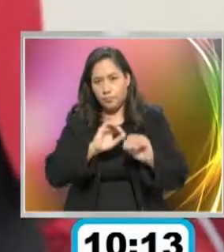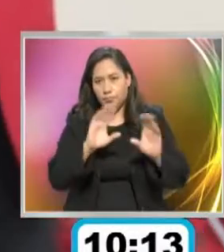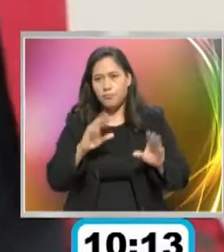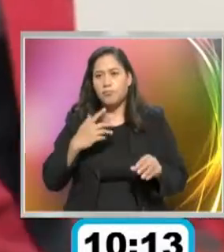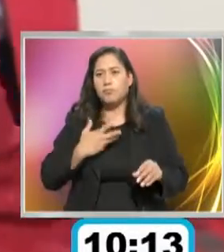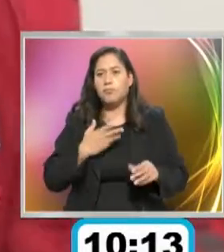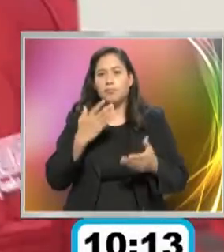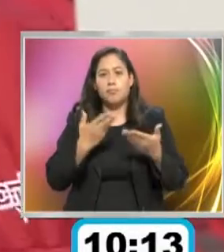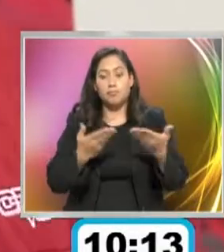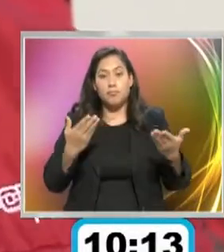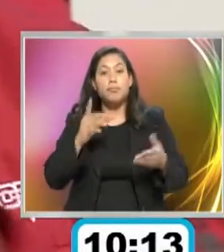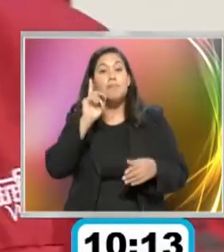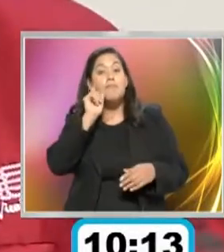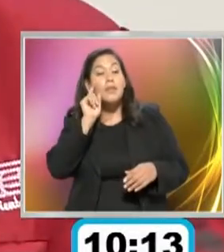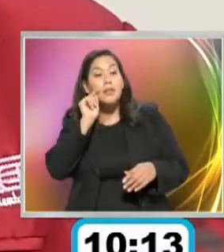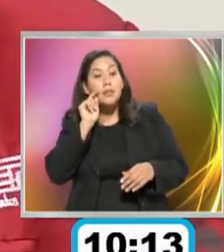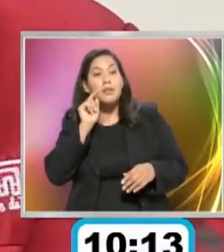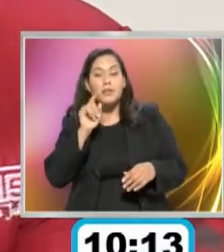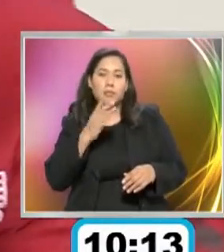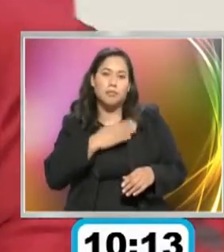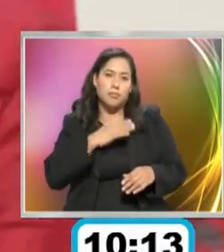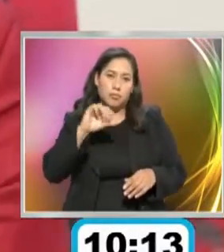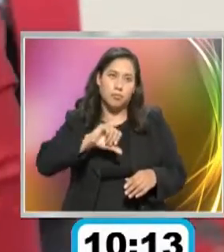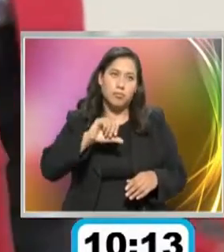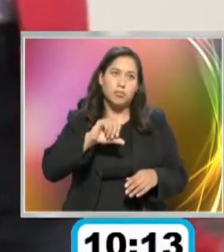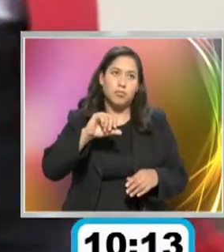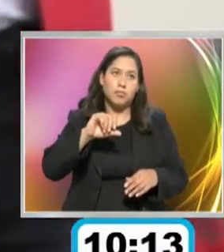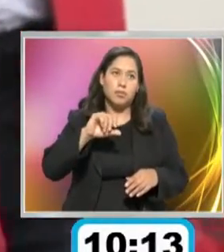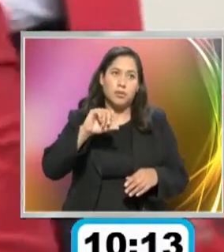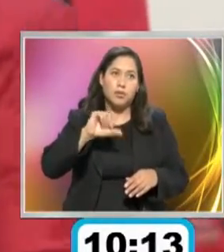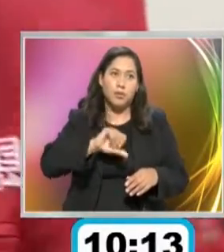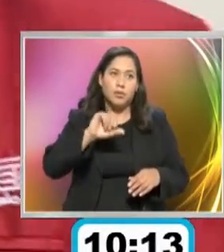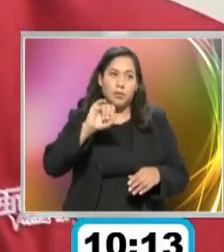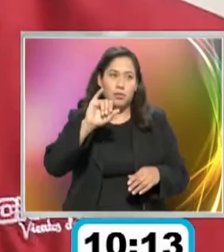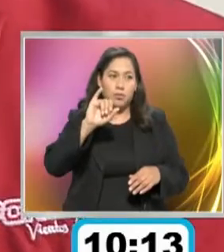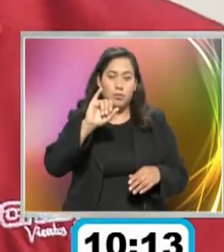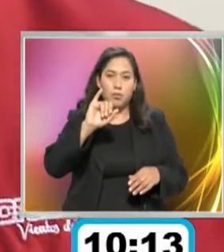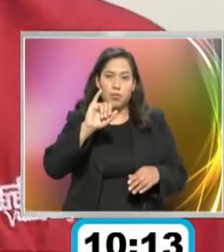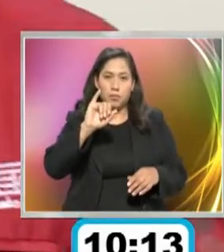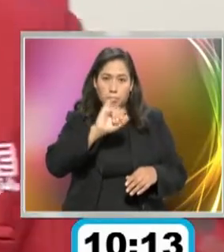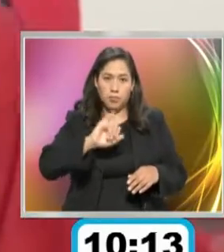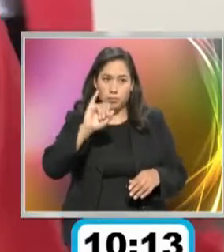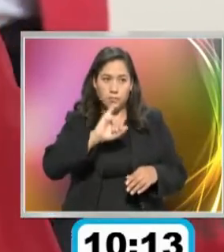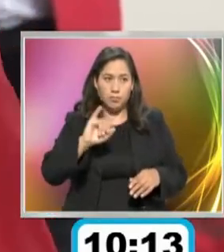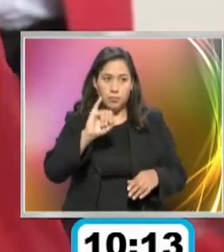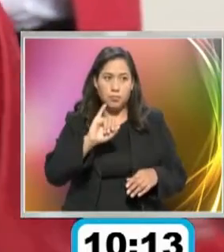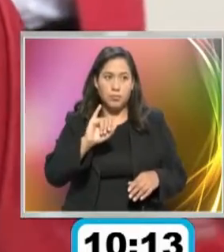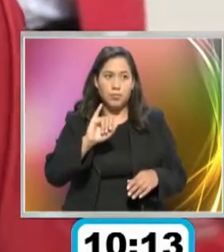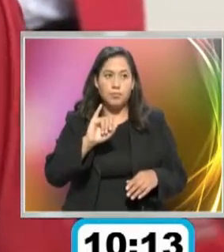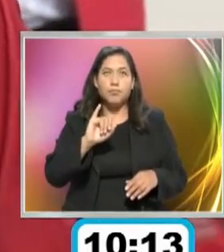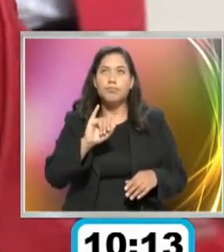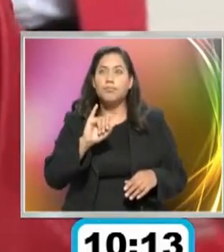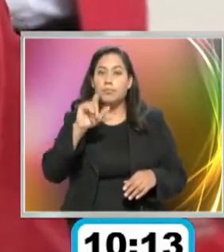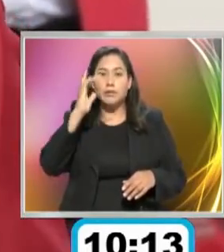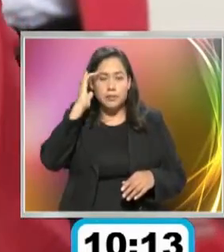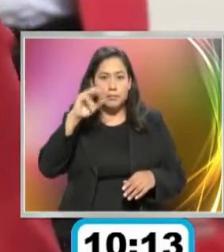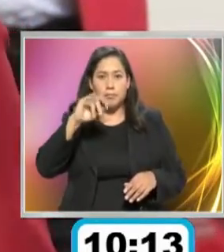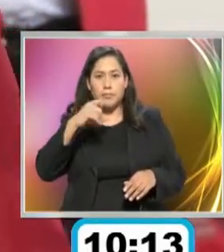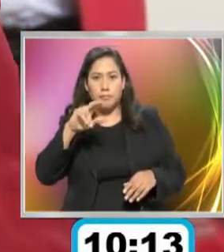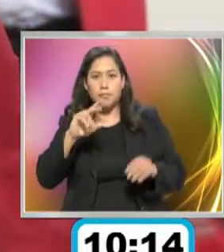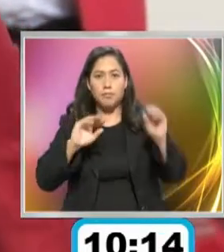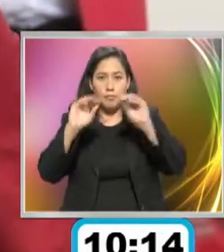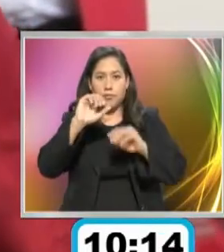tenemos presentaciones el día de mañana. Bueno, el día de hoy, desde el día de hoy, Jueves. estamos, exactamente, estamos en San Miguel